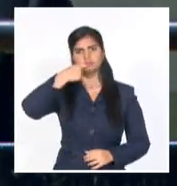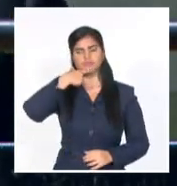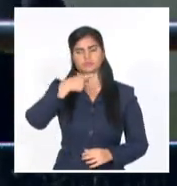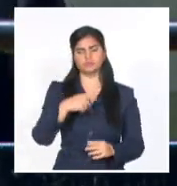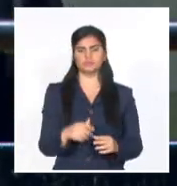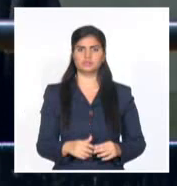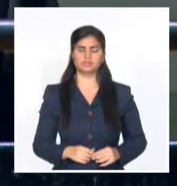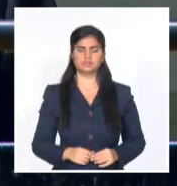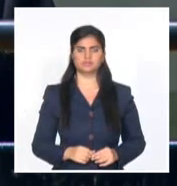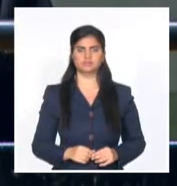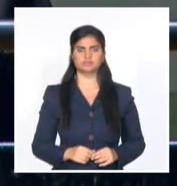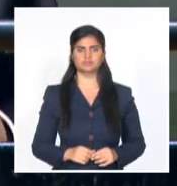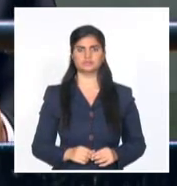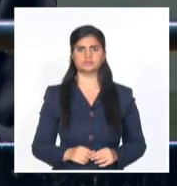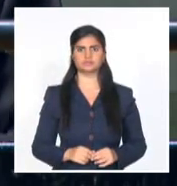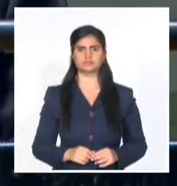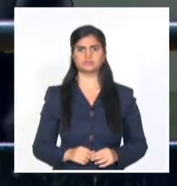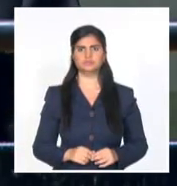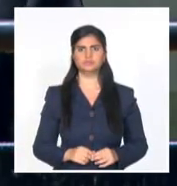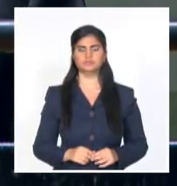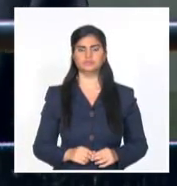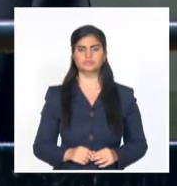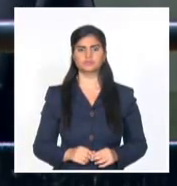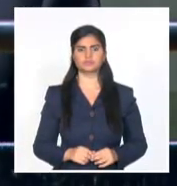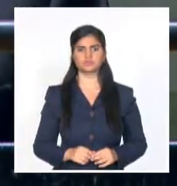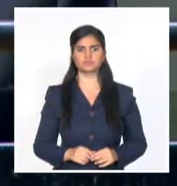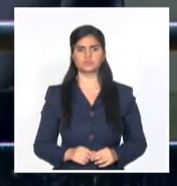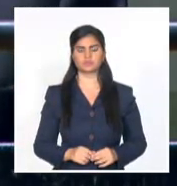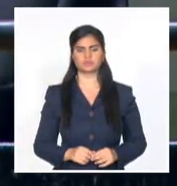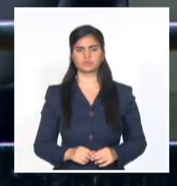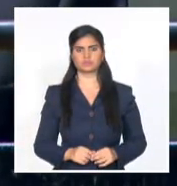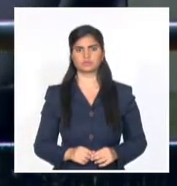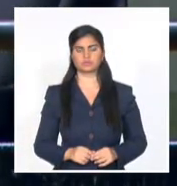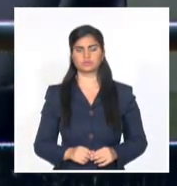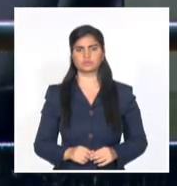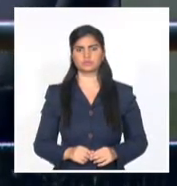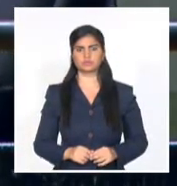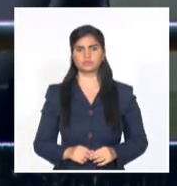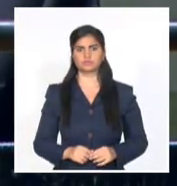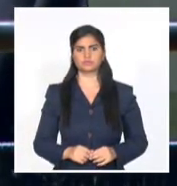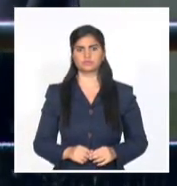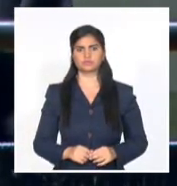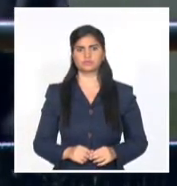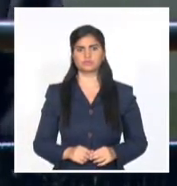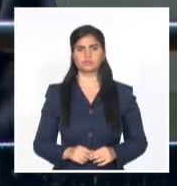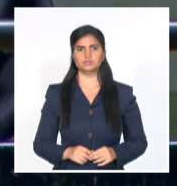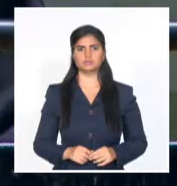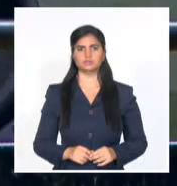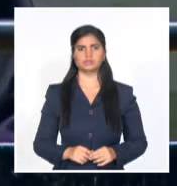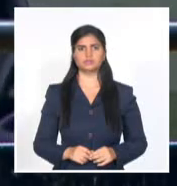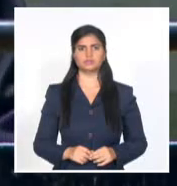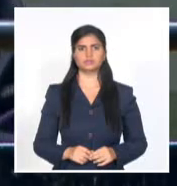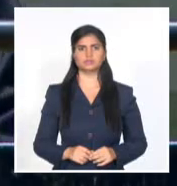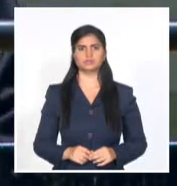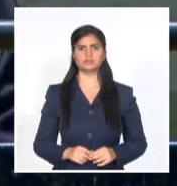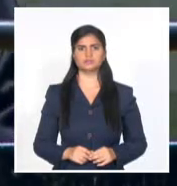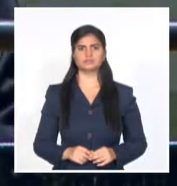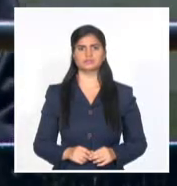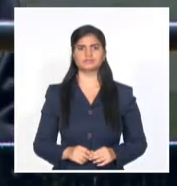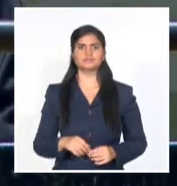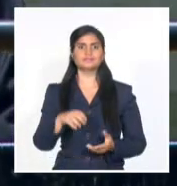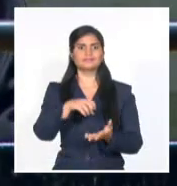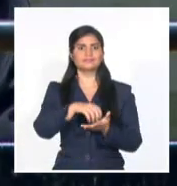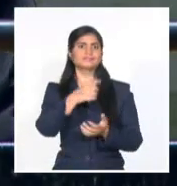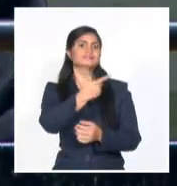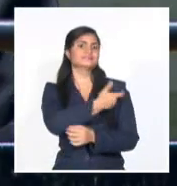mercado estadounidense a la toxina botulínica tipo A, fármaco inyectable